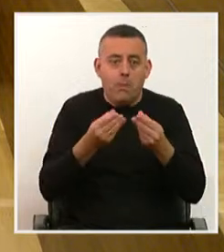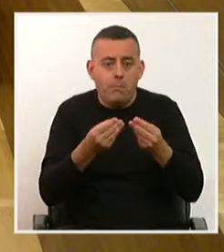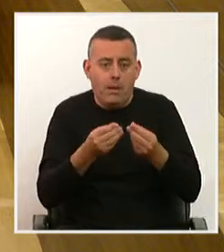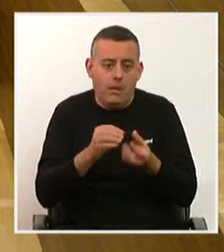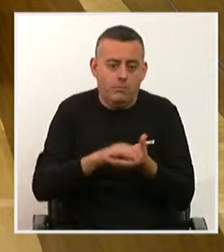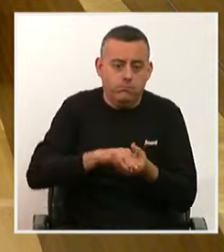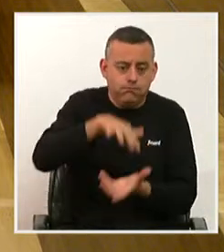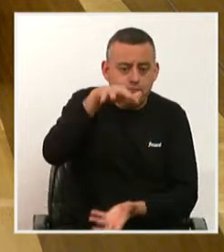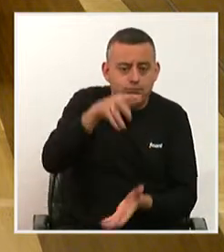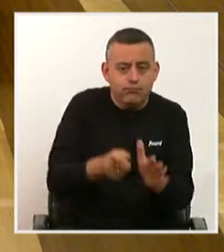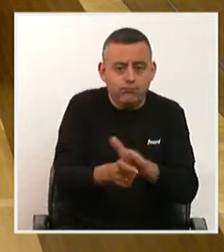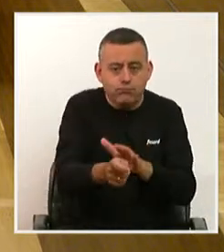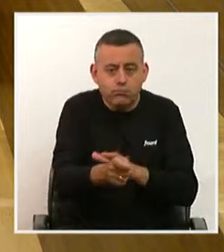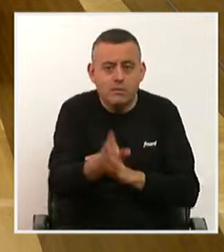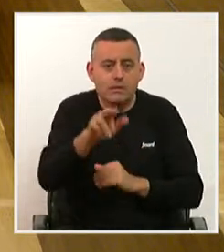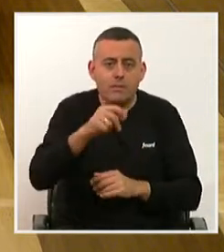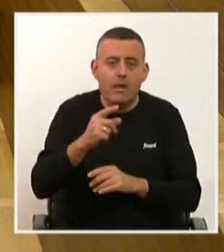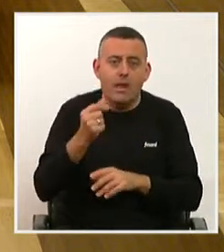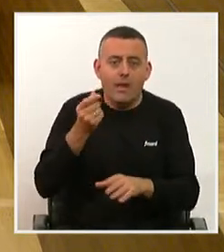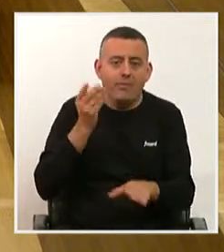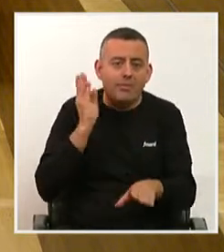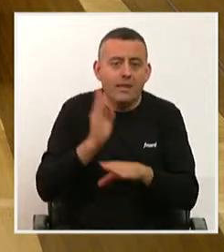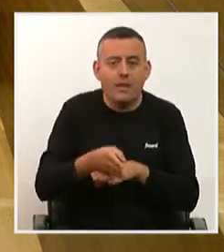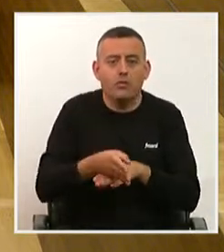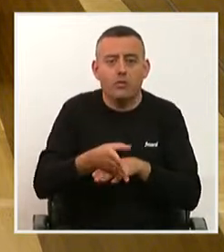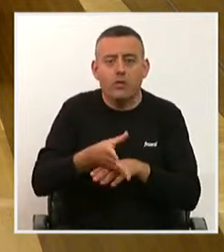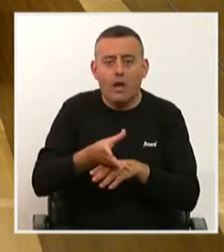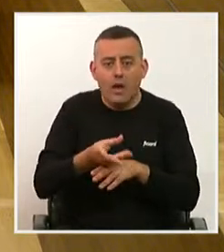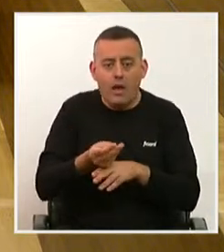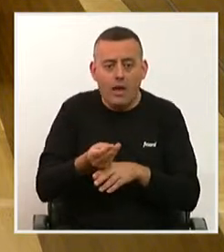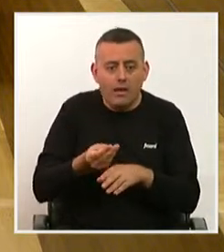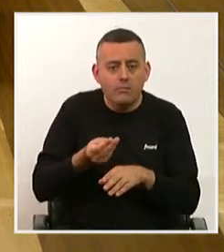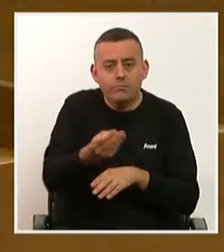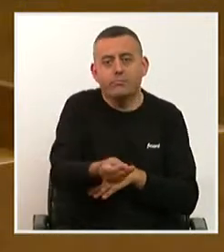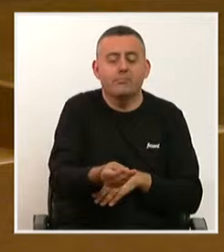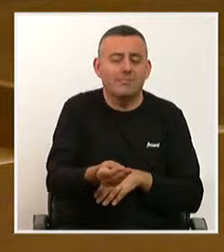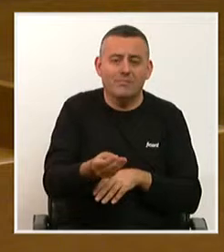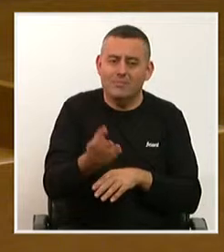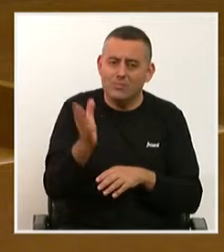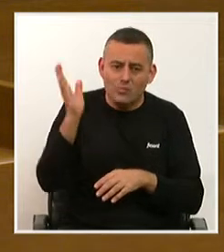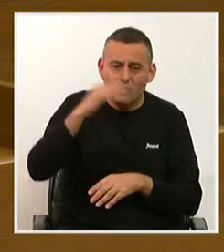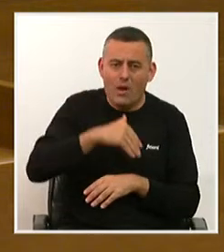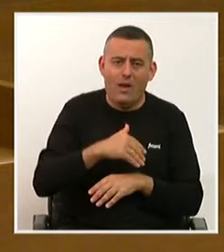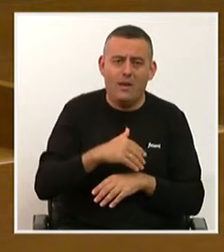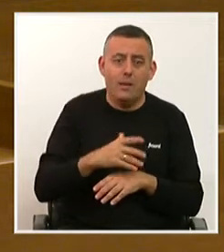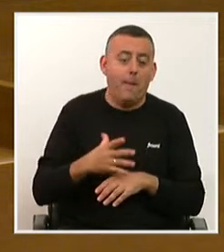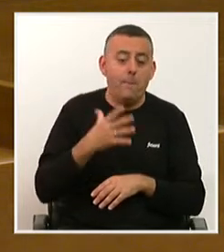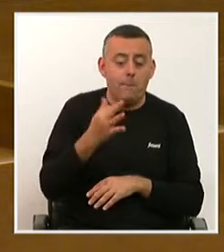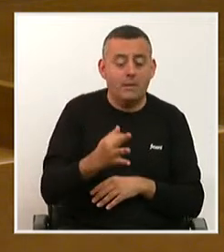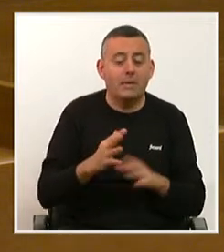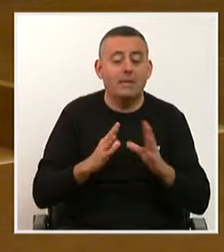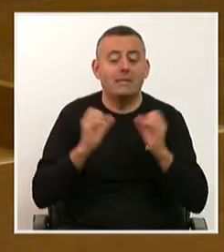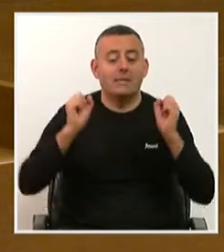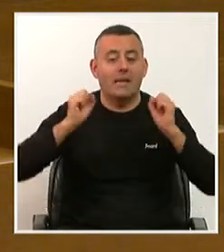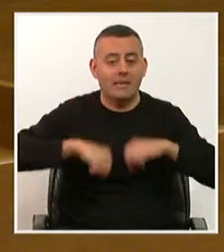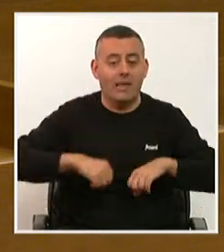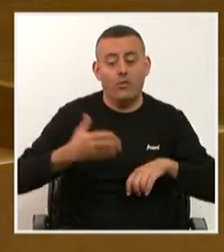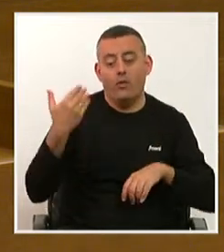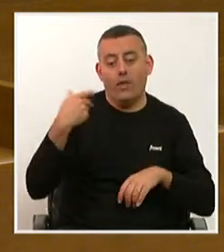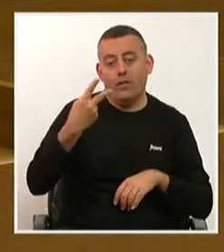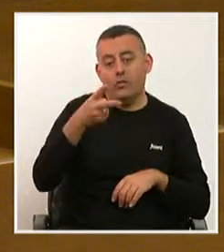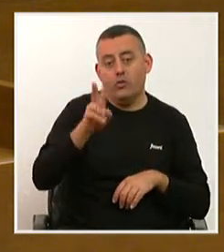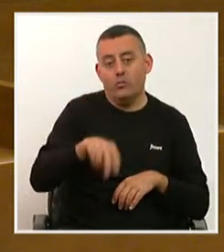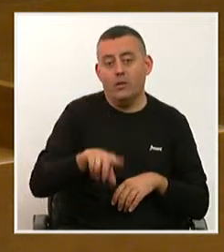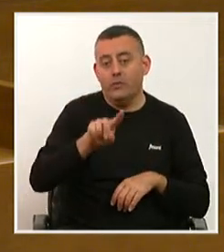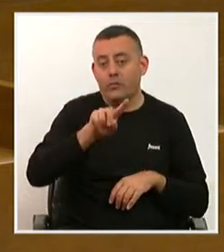directas y competencia desleal todo esto se suma a un infame tratado que se aprobó en el 2012 el